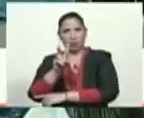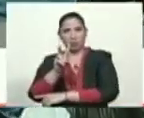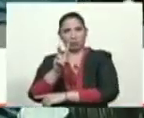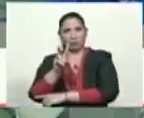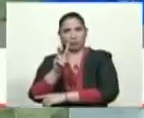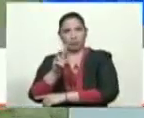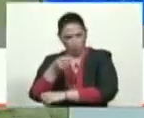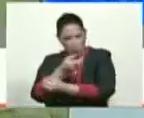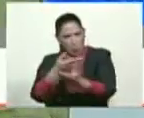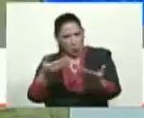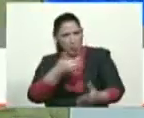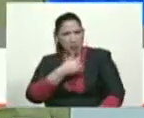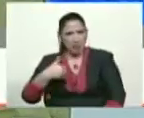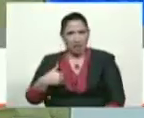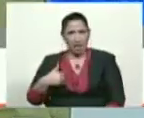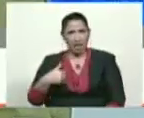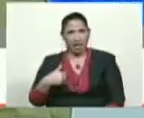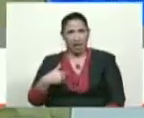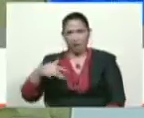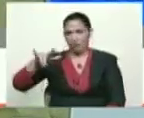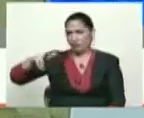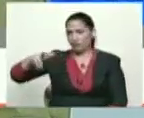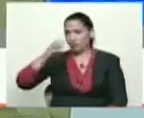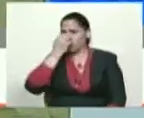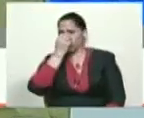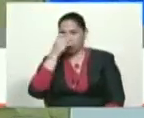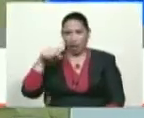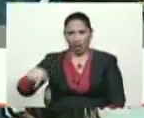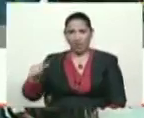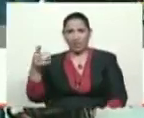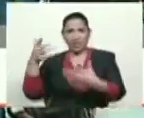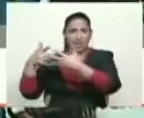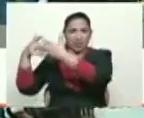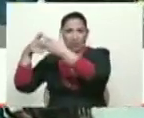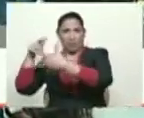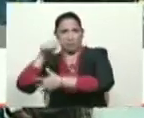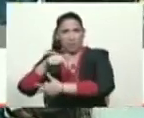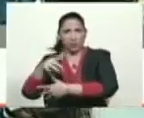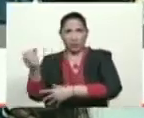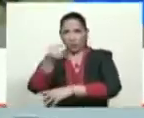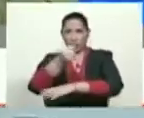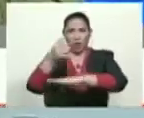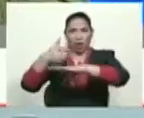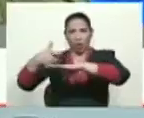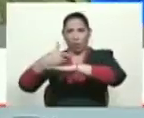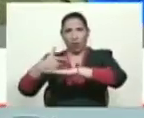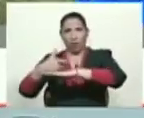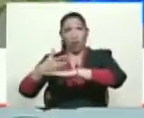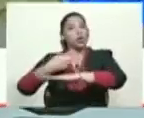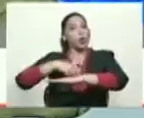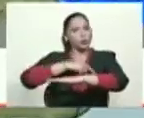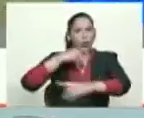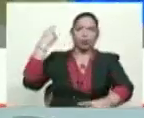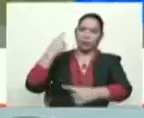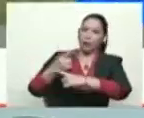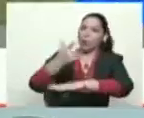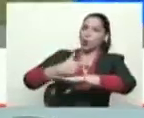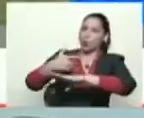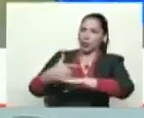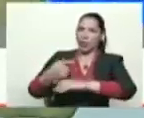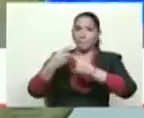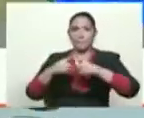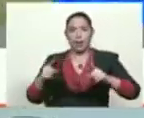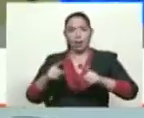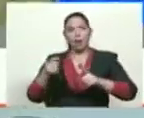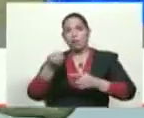ustedes quieren que gobierne un títere de los gringos de venezuela tenemos que gobernar los venezolanos pero para el